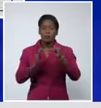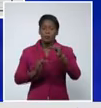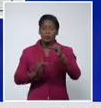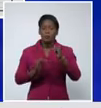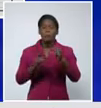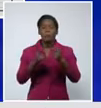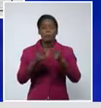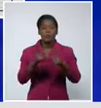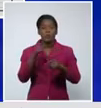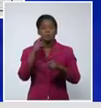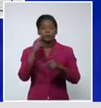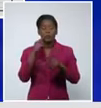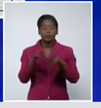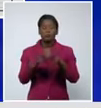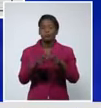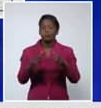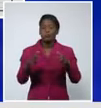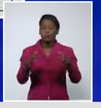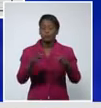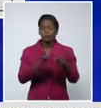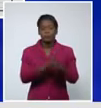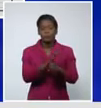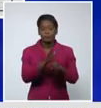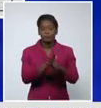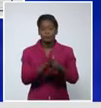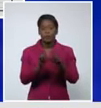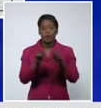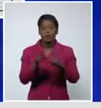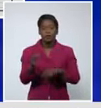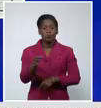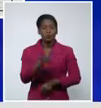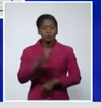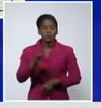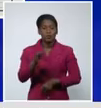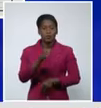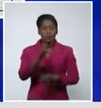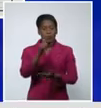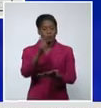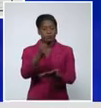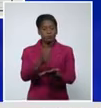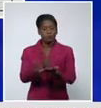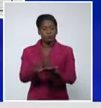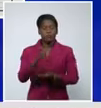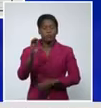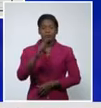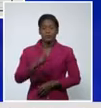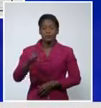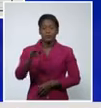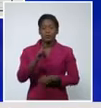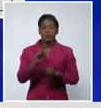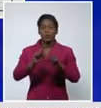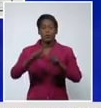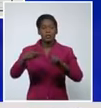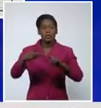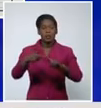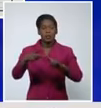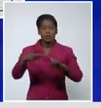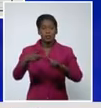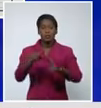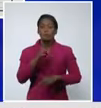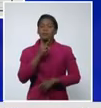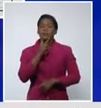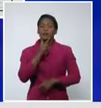transmisión muy elevada en el municipio cabecera, Camagüey, seguido de Vertiente,